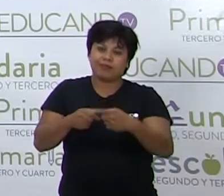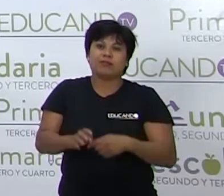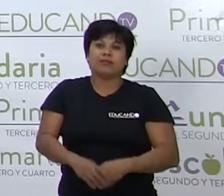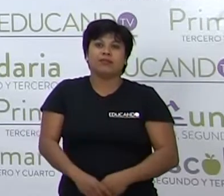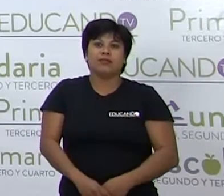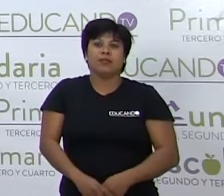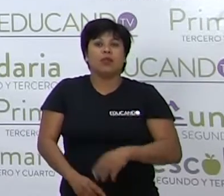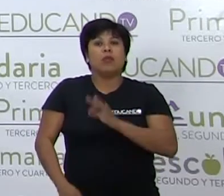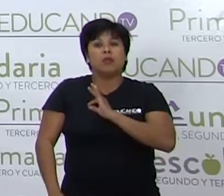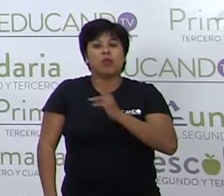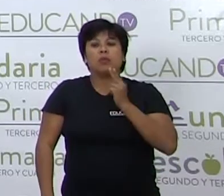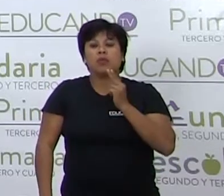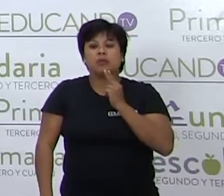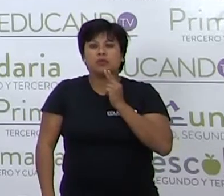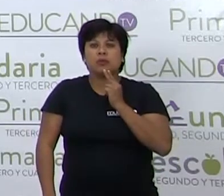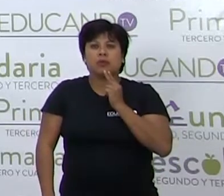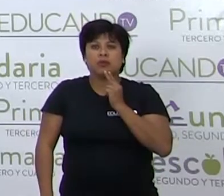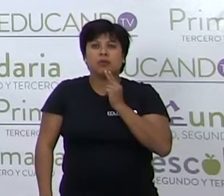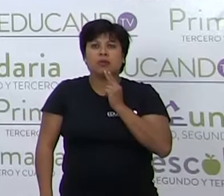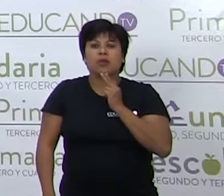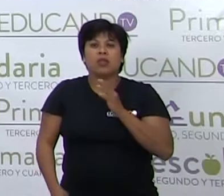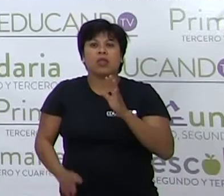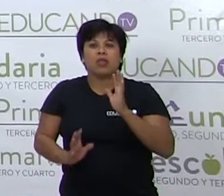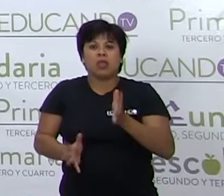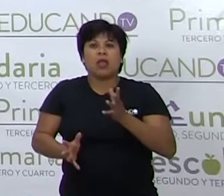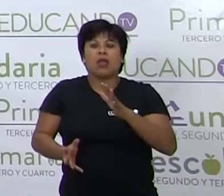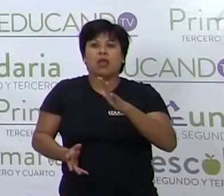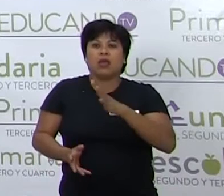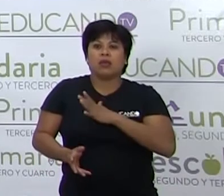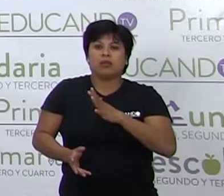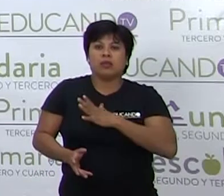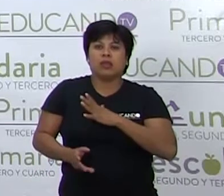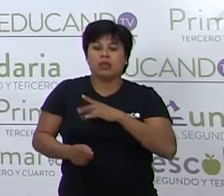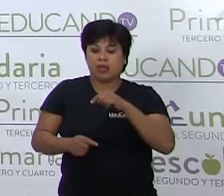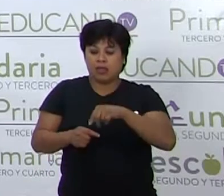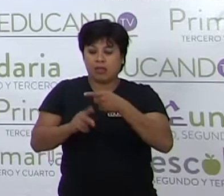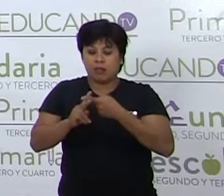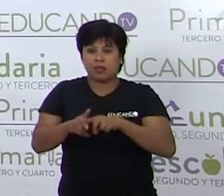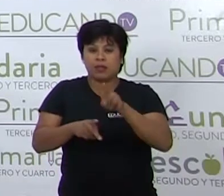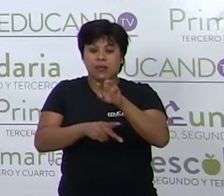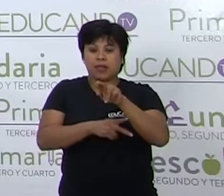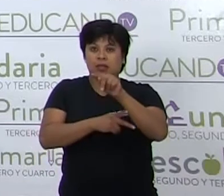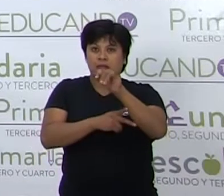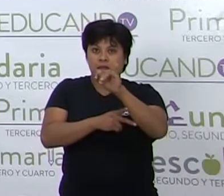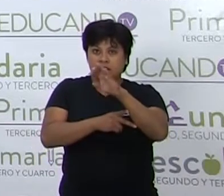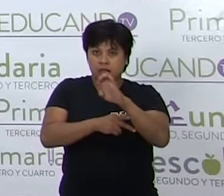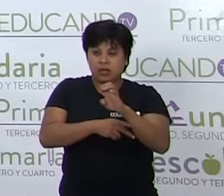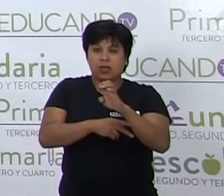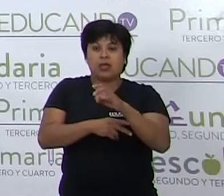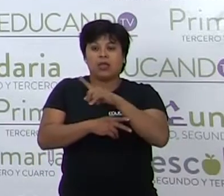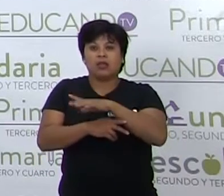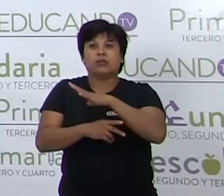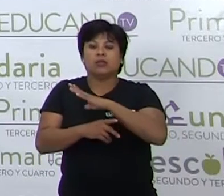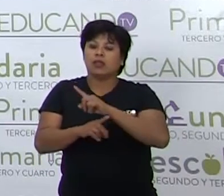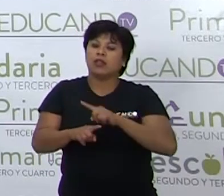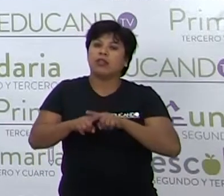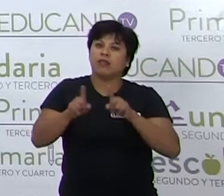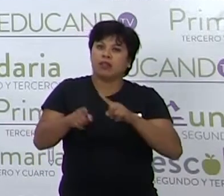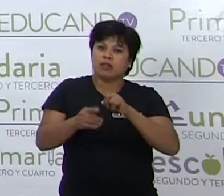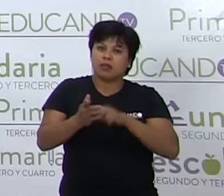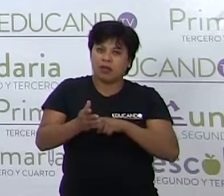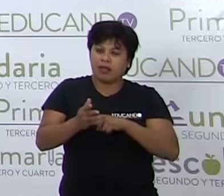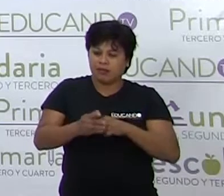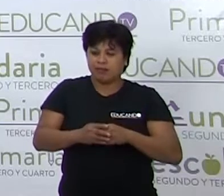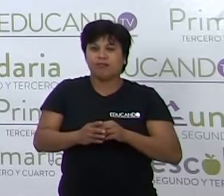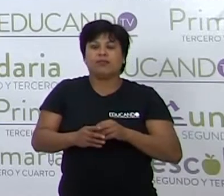voy a utilizar ya ya está ya estaba partiendo del vértice iba al al extremo opuesto o al lado